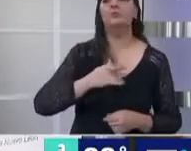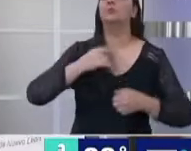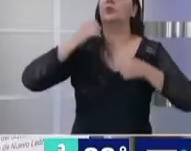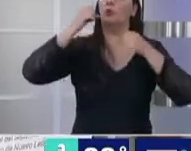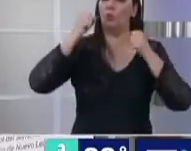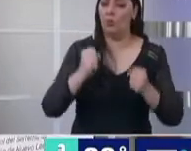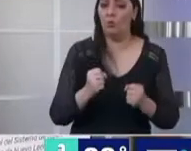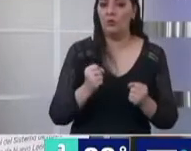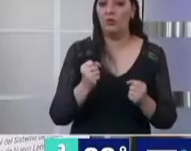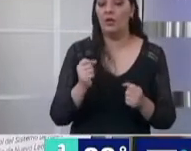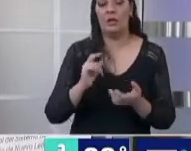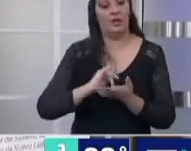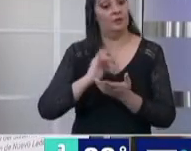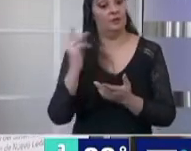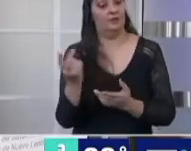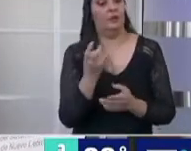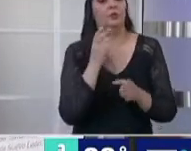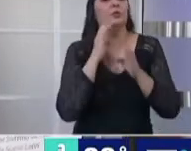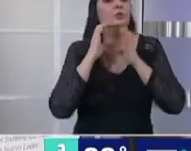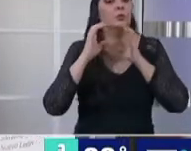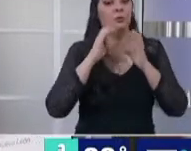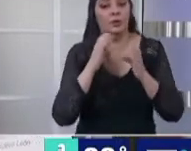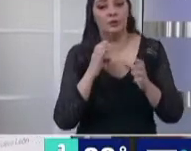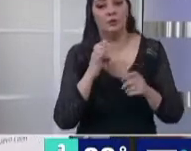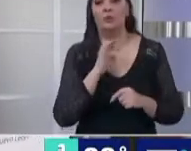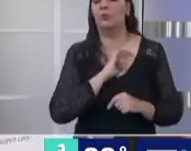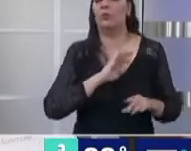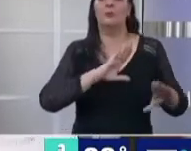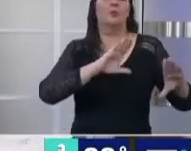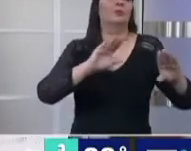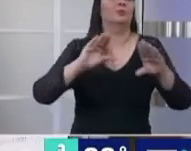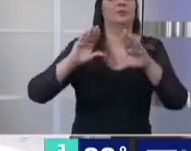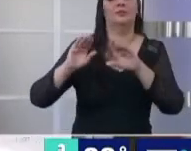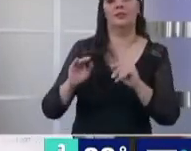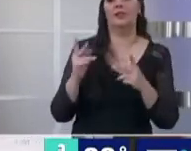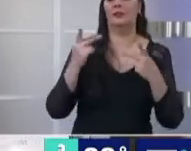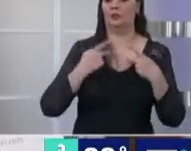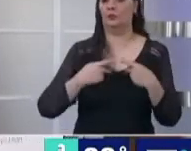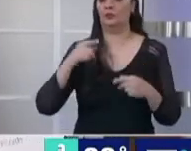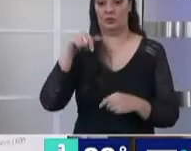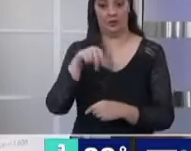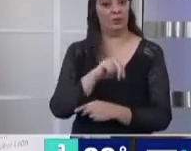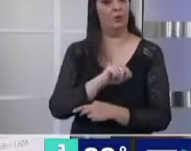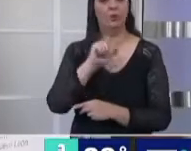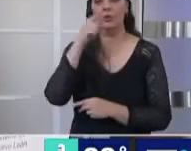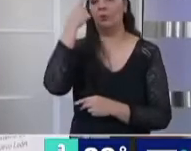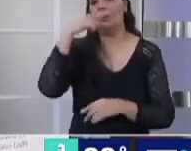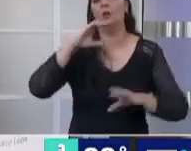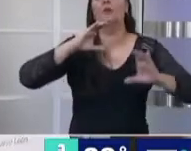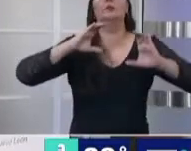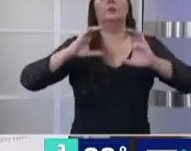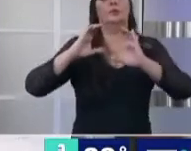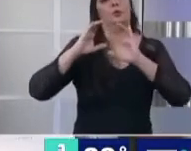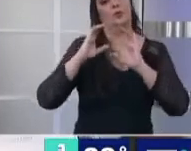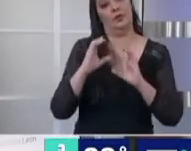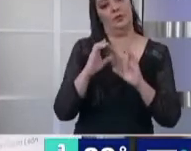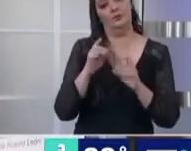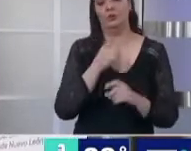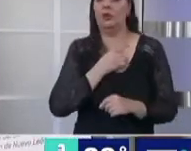de comunicación hemos podido educar a la población de Nuevo León para que se cuide. No solo de